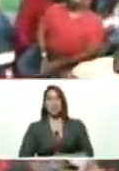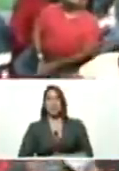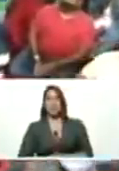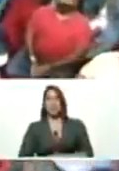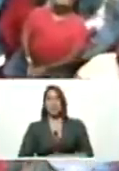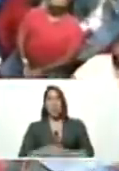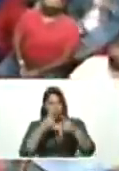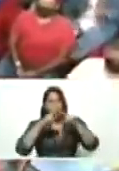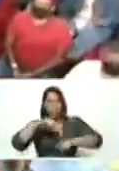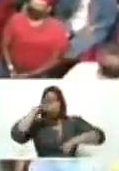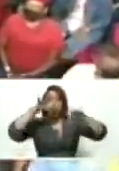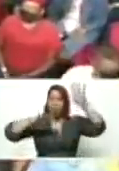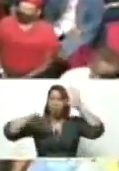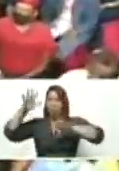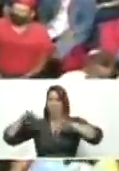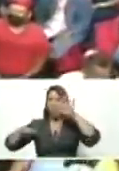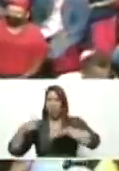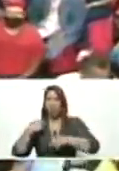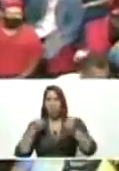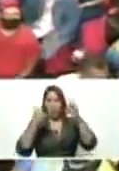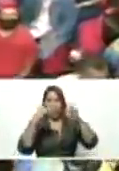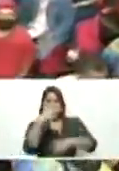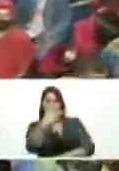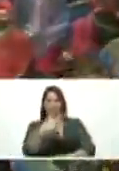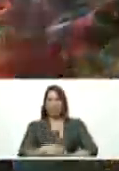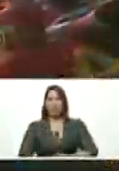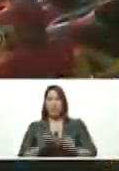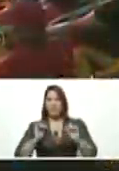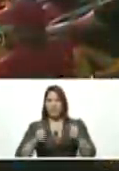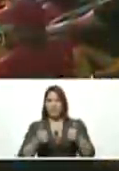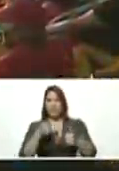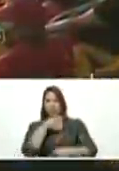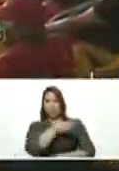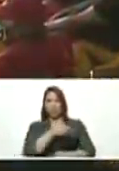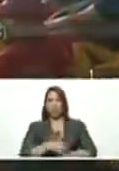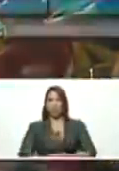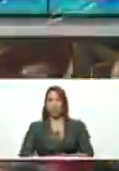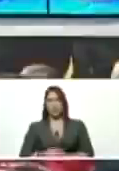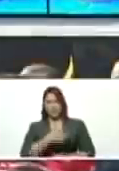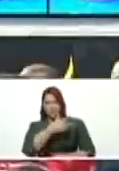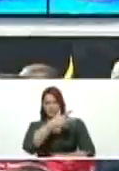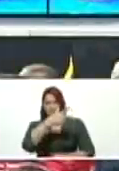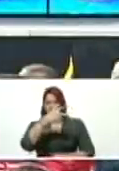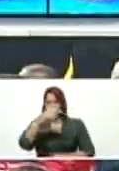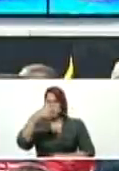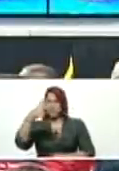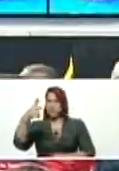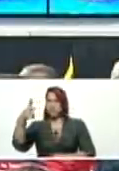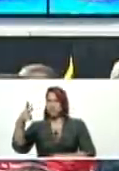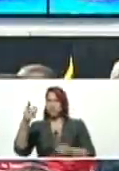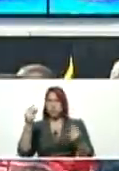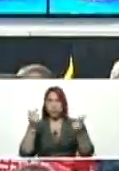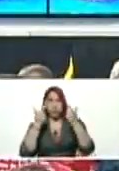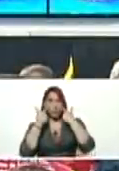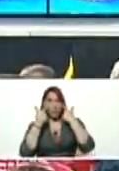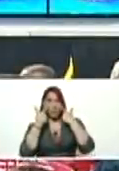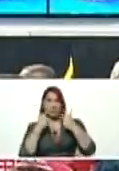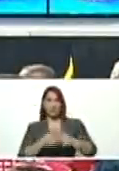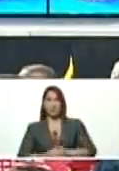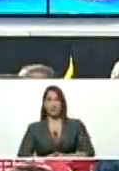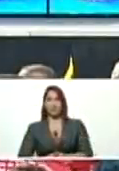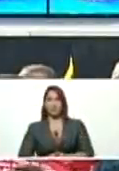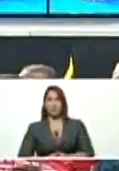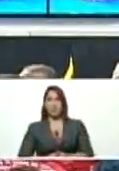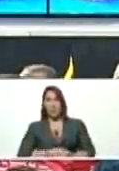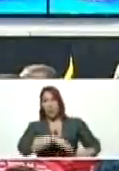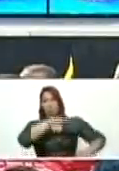otra otra hora cuando yo cuente 3 empezando de aquí camarógrafo ponte las pilas la